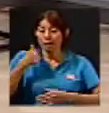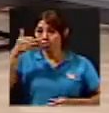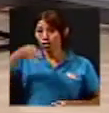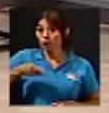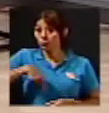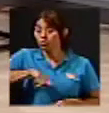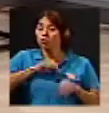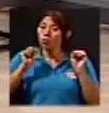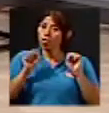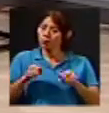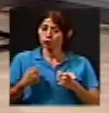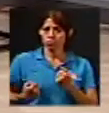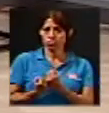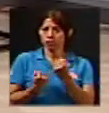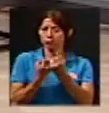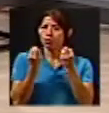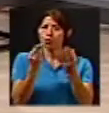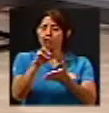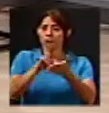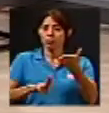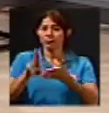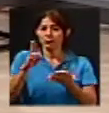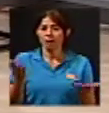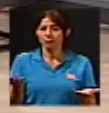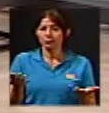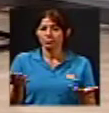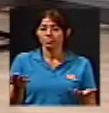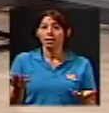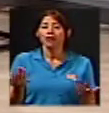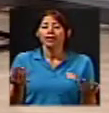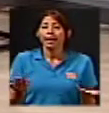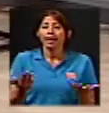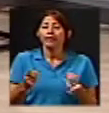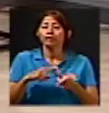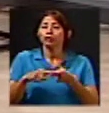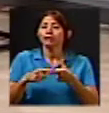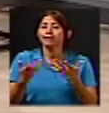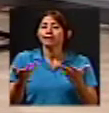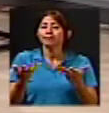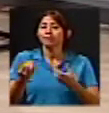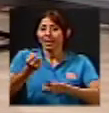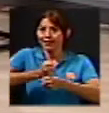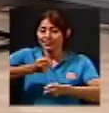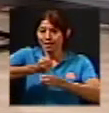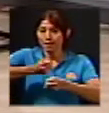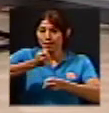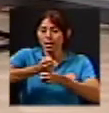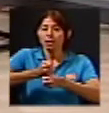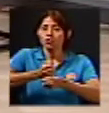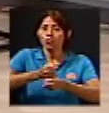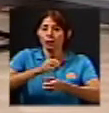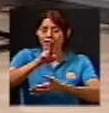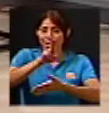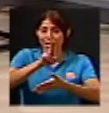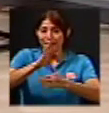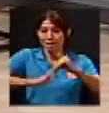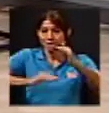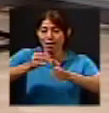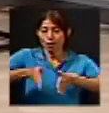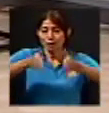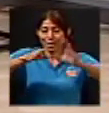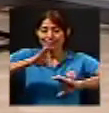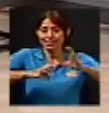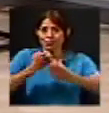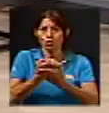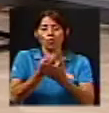hacer un gran aporte a la universidad. De tal manera que, digamos, el desempeño de la facultad ha sido y es